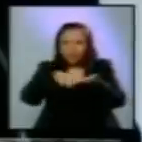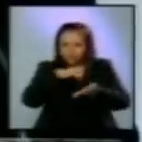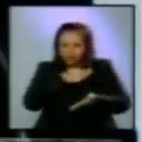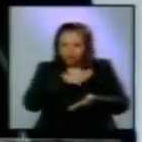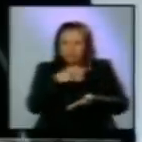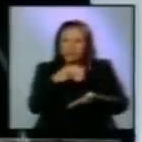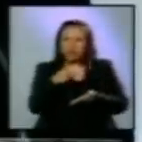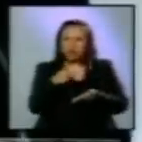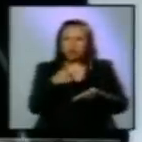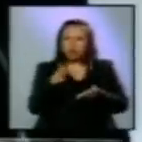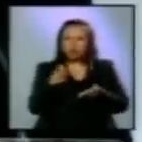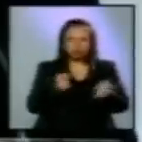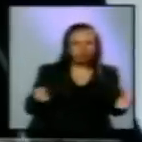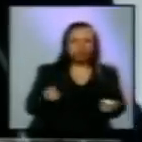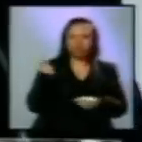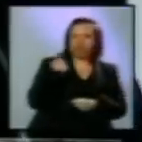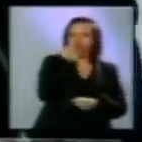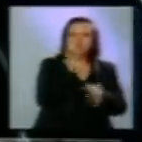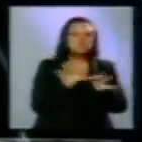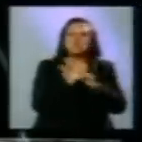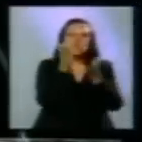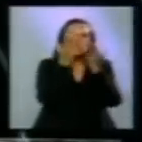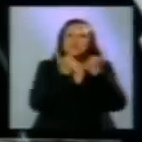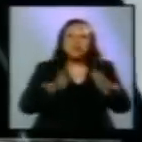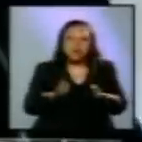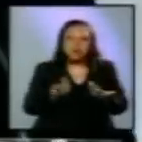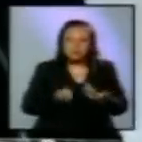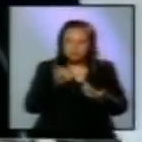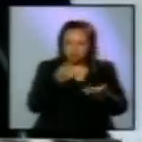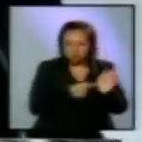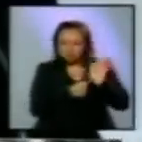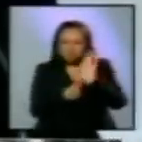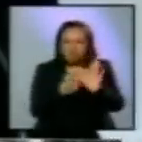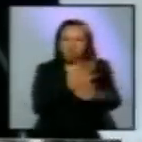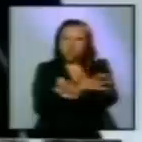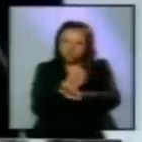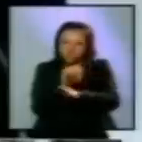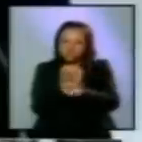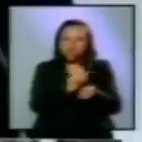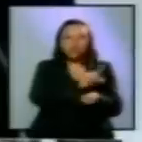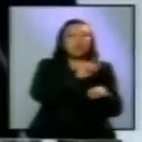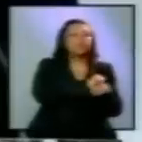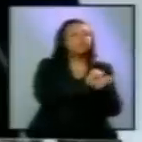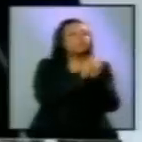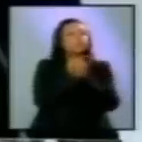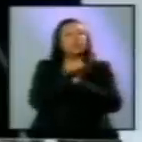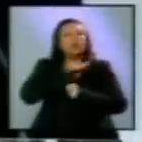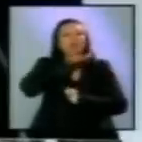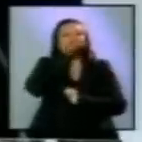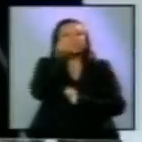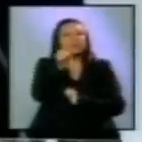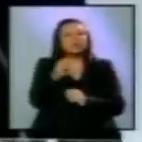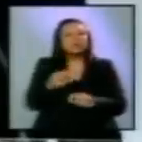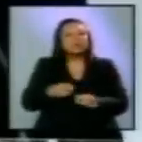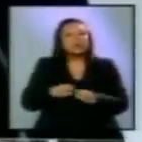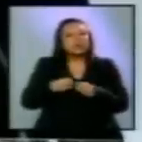no se exalta. Tenemos que poner por delante la honestidad para convertir la honestidad en estilo de vida y en